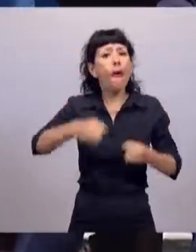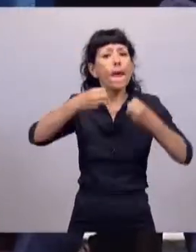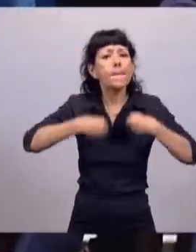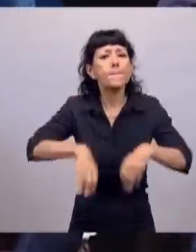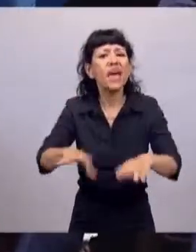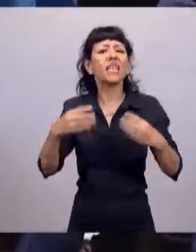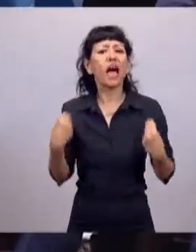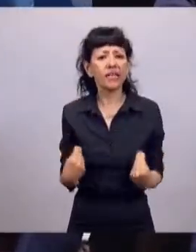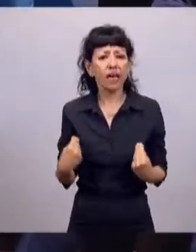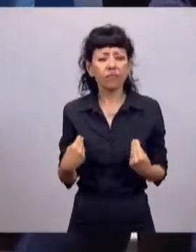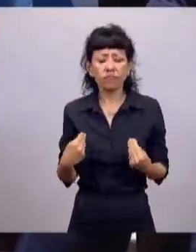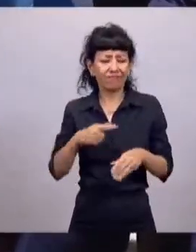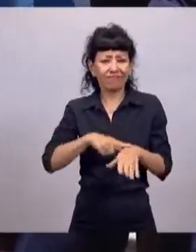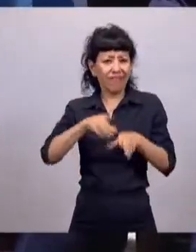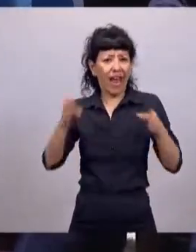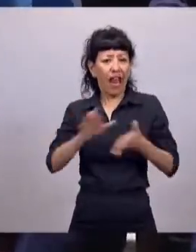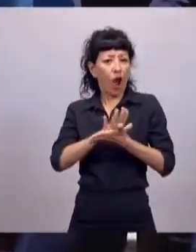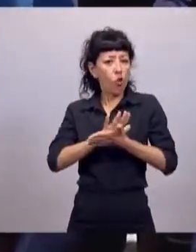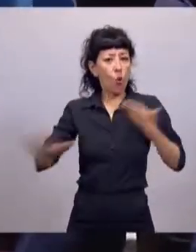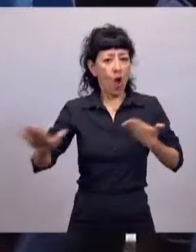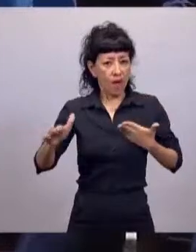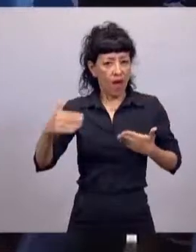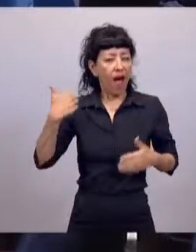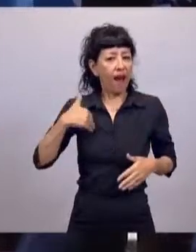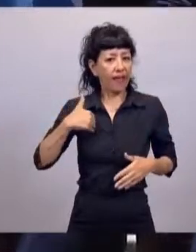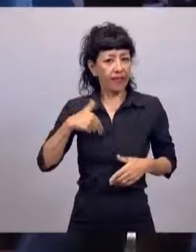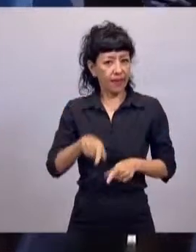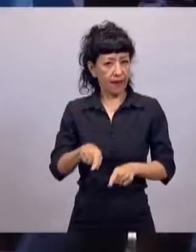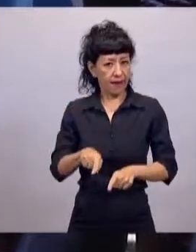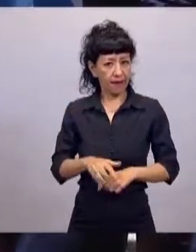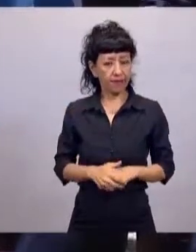nueva era en Argentina.